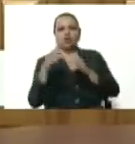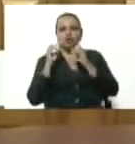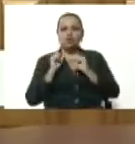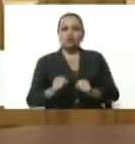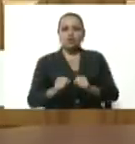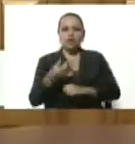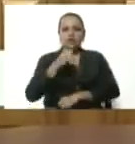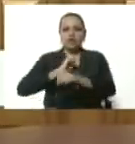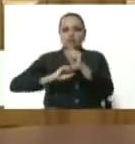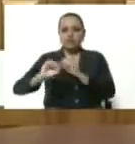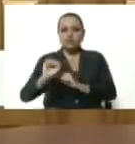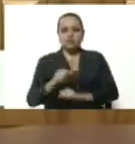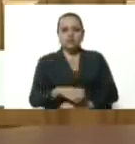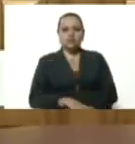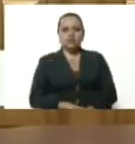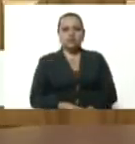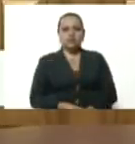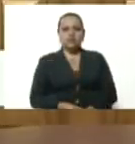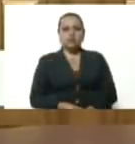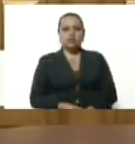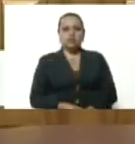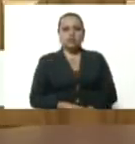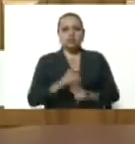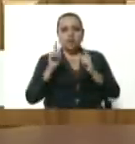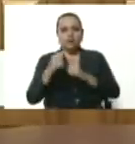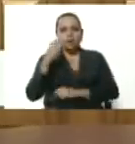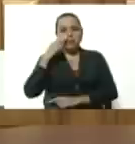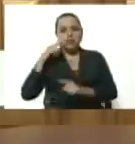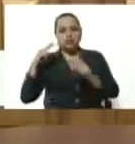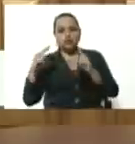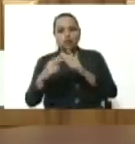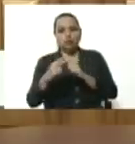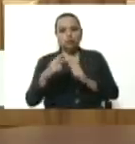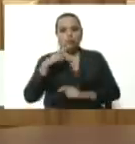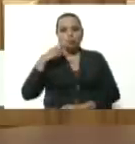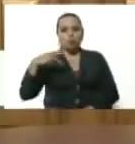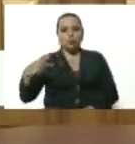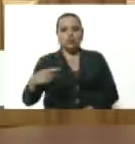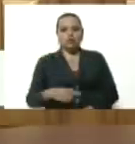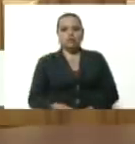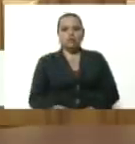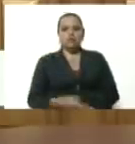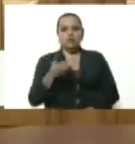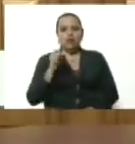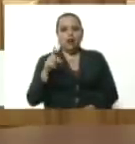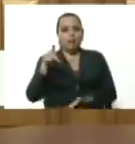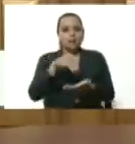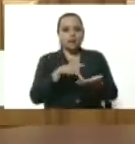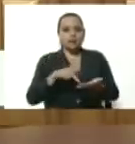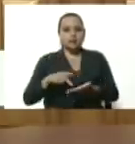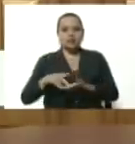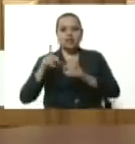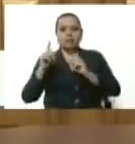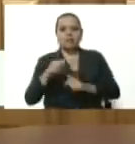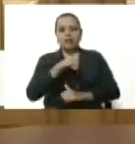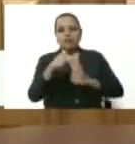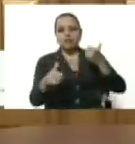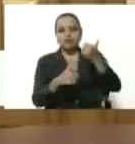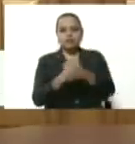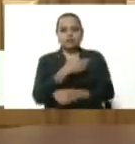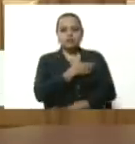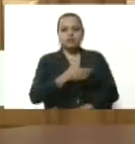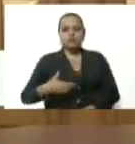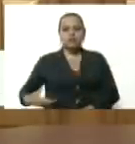y defensa y la visión geopolítica. Una intervención general de la